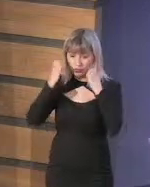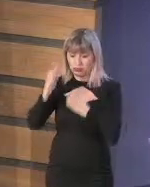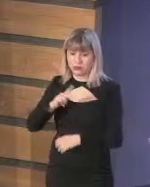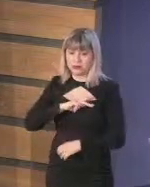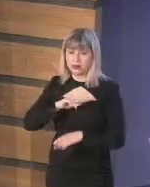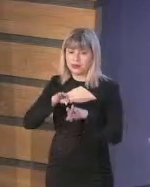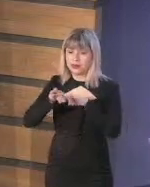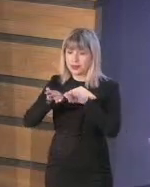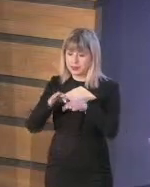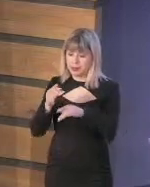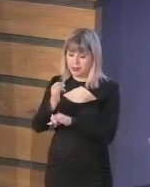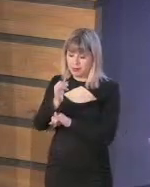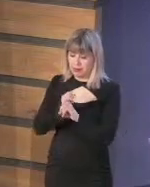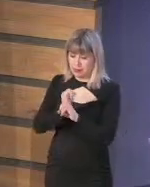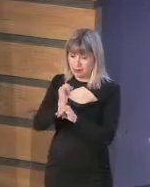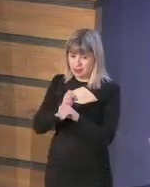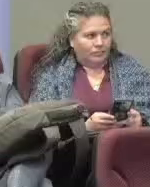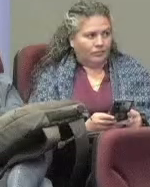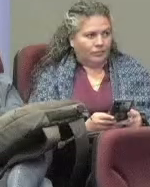realizó acá en Ecuador.